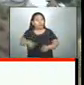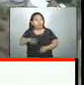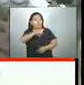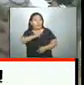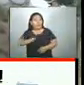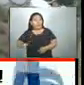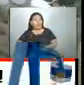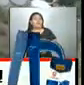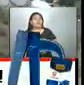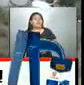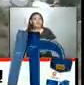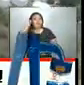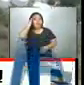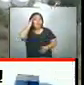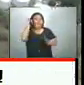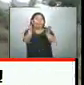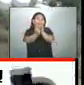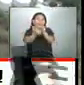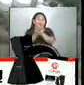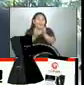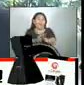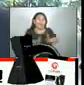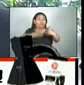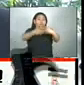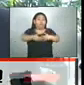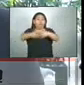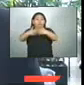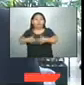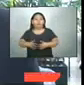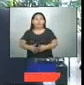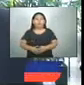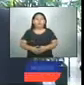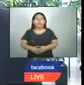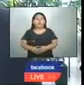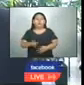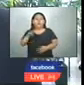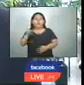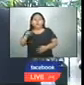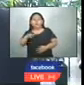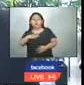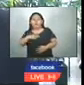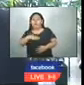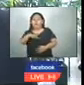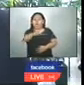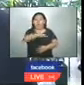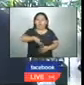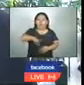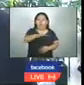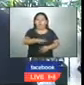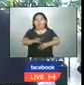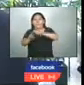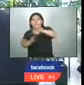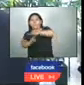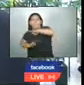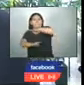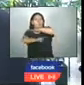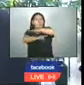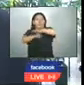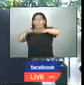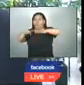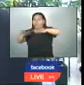ese problema continúa golpeando a las industrias. Problemas en los puertos que alimentan a El Salvador. Recordemos que El Salvador no tiene